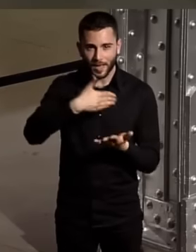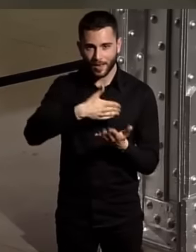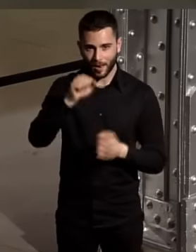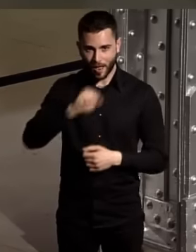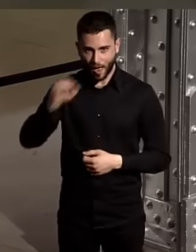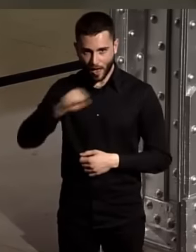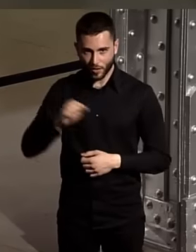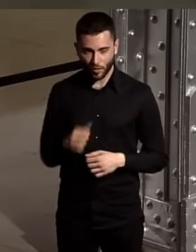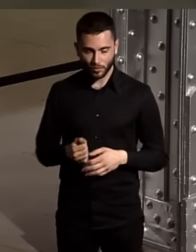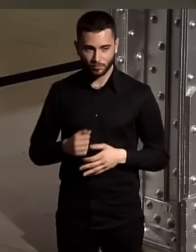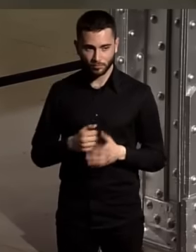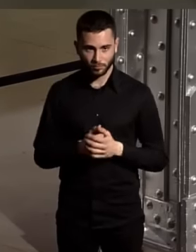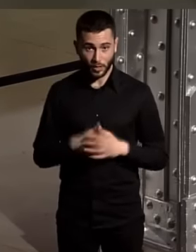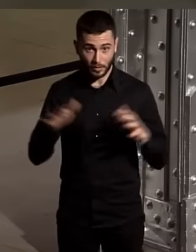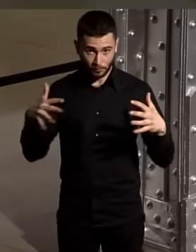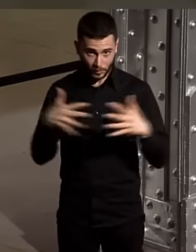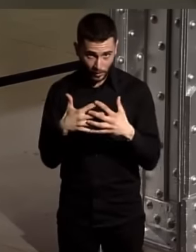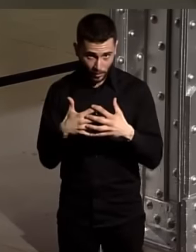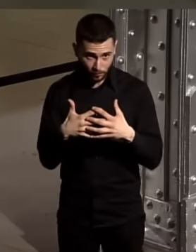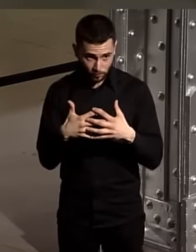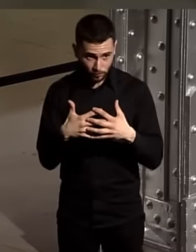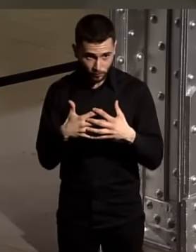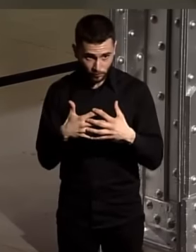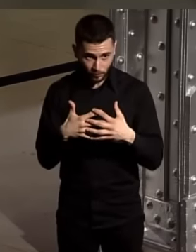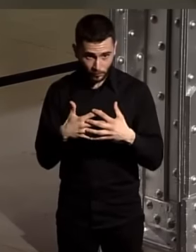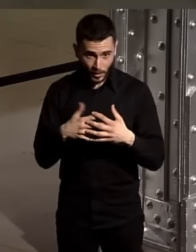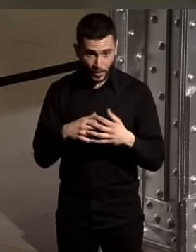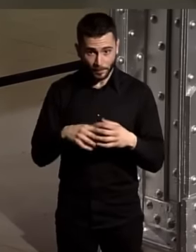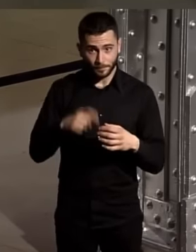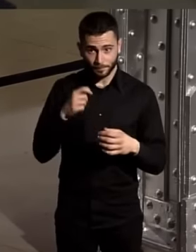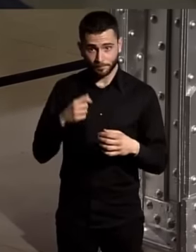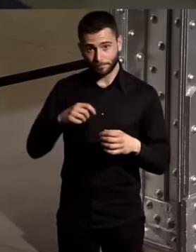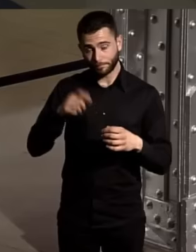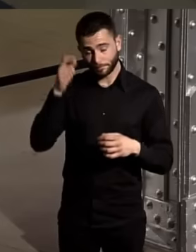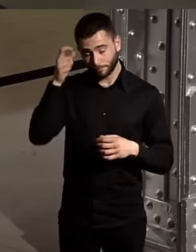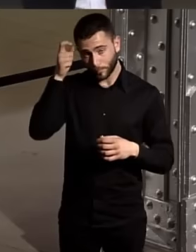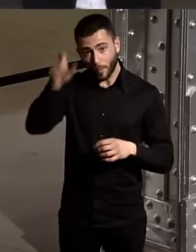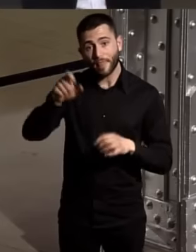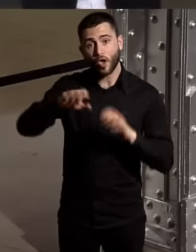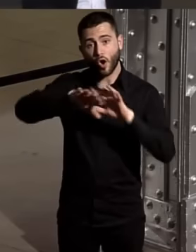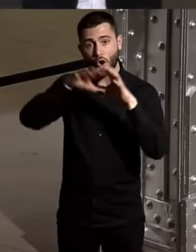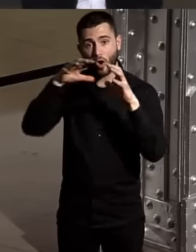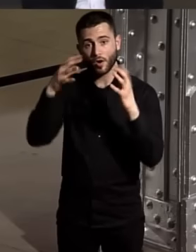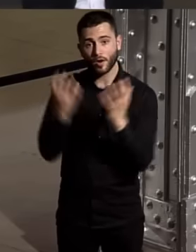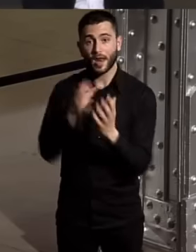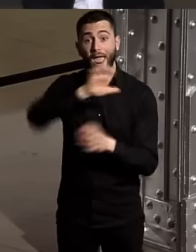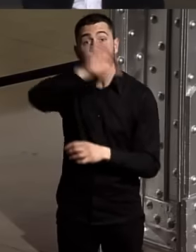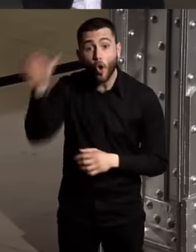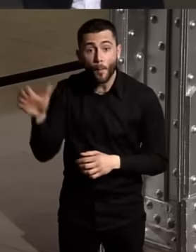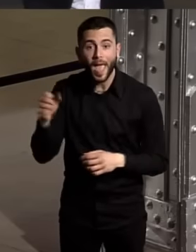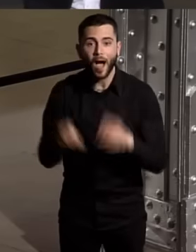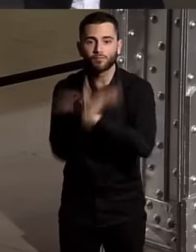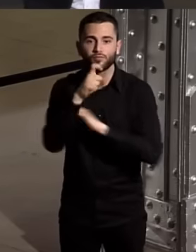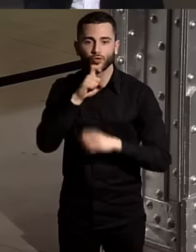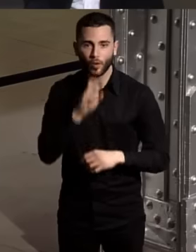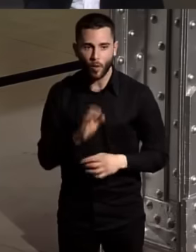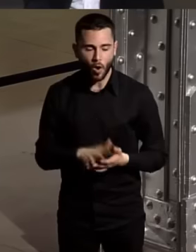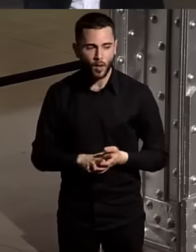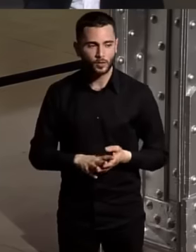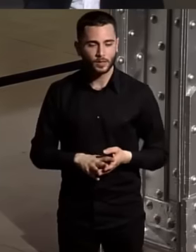importantes para ver cómo se formó la población europea Al fin y al cabo nuestro pasado Entonces qué debe estudiar Un arqueólogo hoy en día